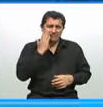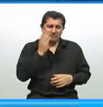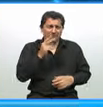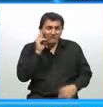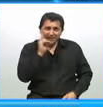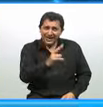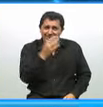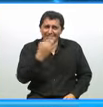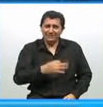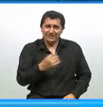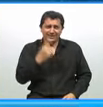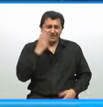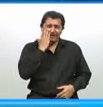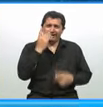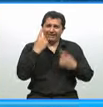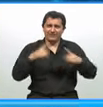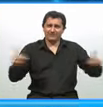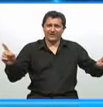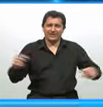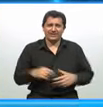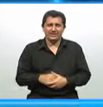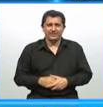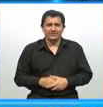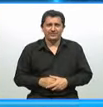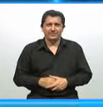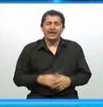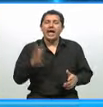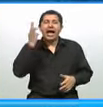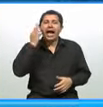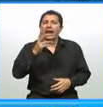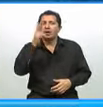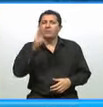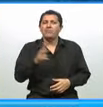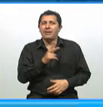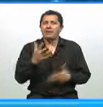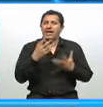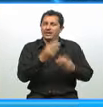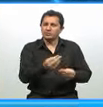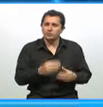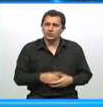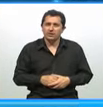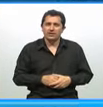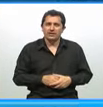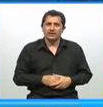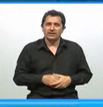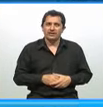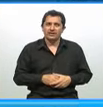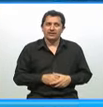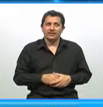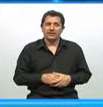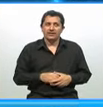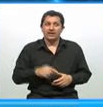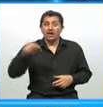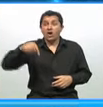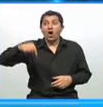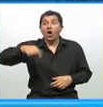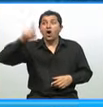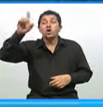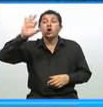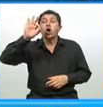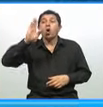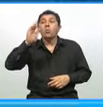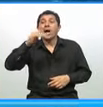bien. Bueno, pero alguna ayudita recibieron. Mirá, acordate lo que pasó. Al de verdad lo recibió Obama hoy. Sí,